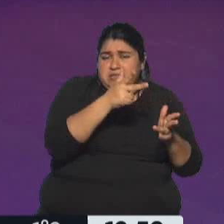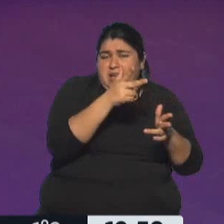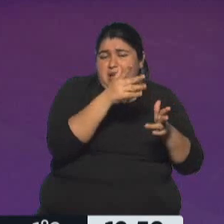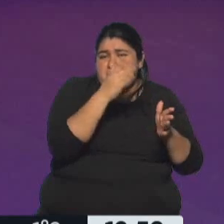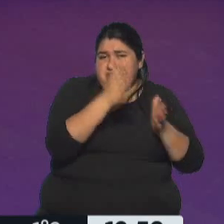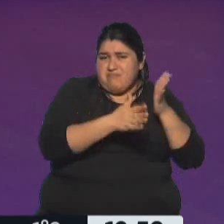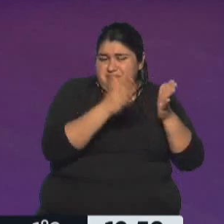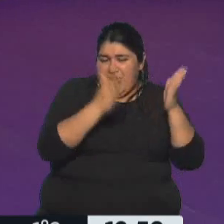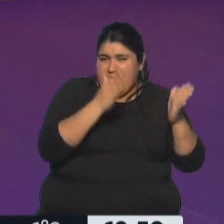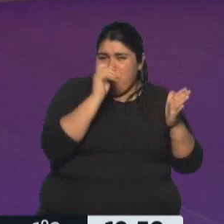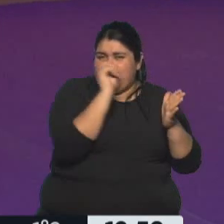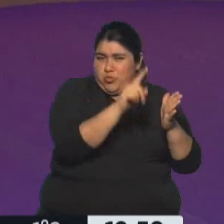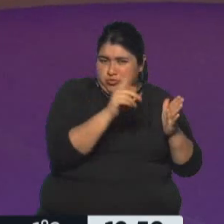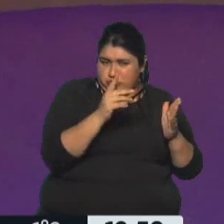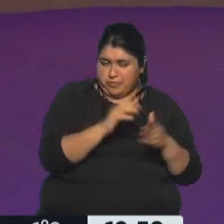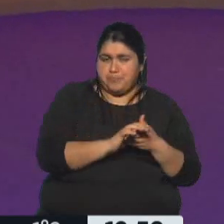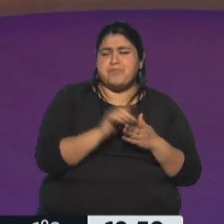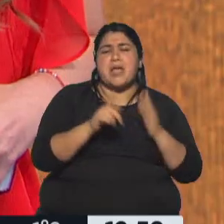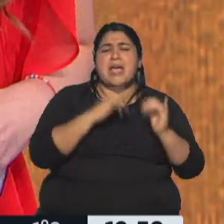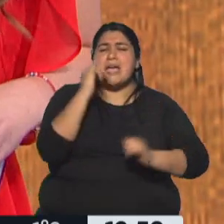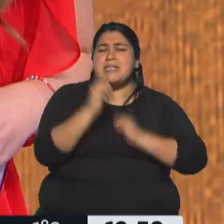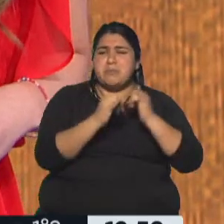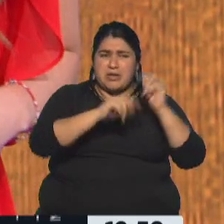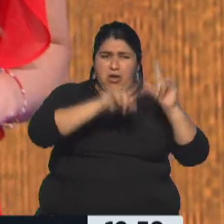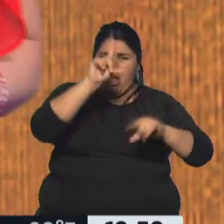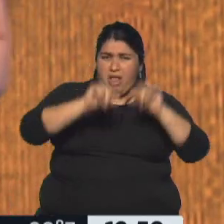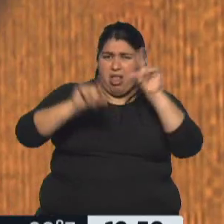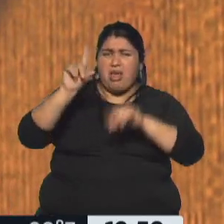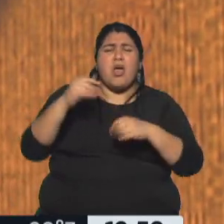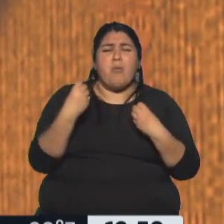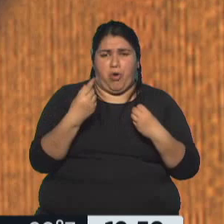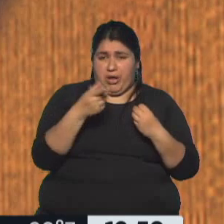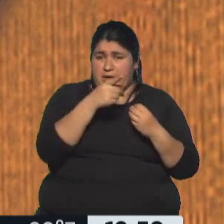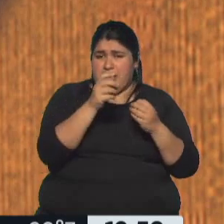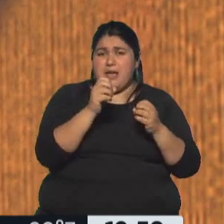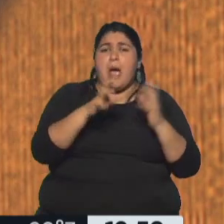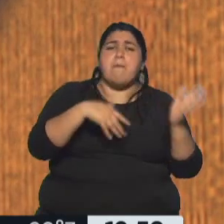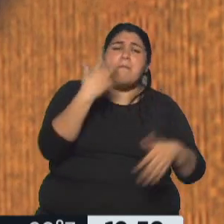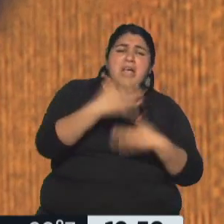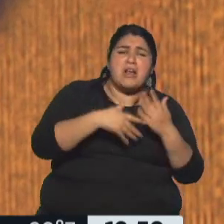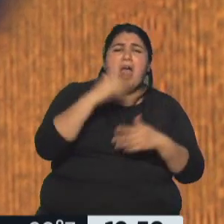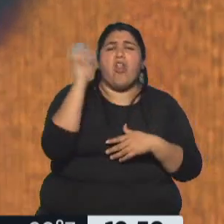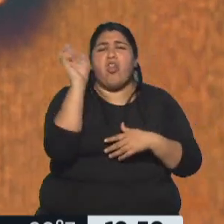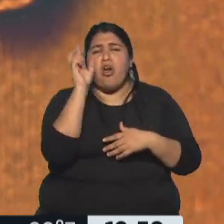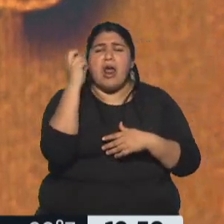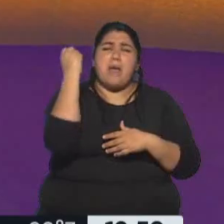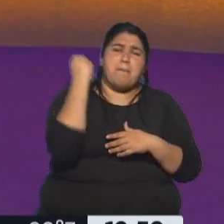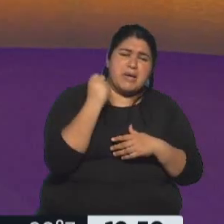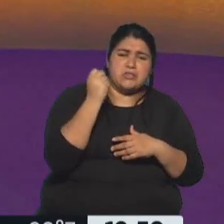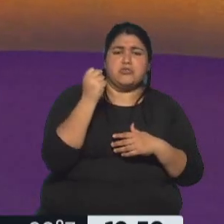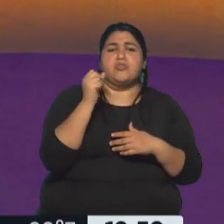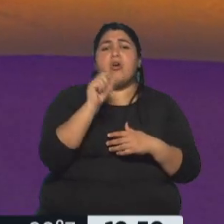después. Ahora voy a ir a explicar por qué esto está mal hecho. Básicamente mezclan dólares con pesos, pero además su propio gobierno,